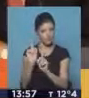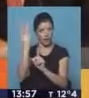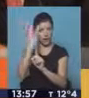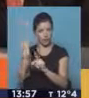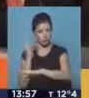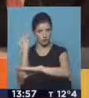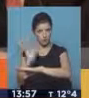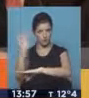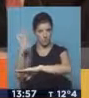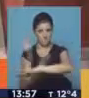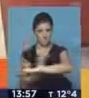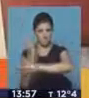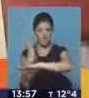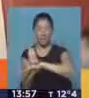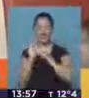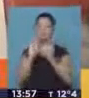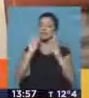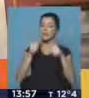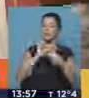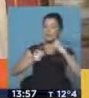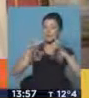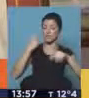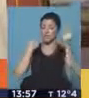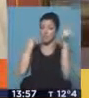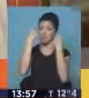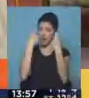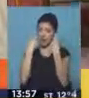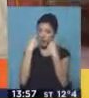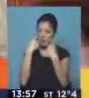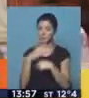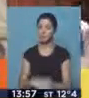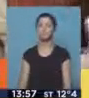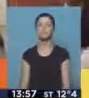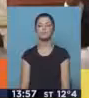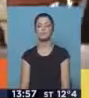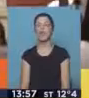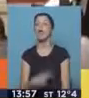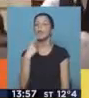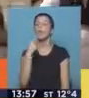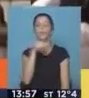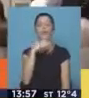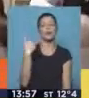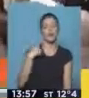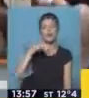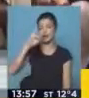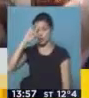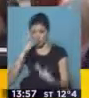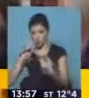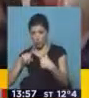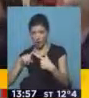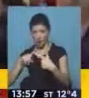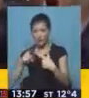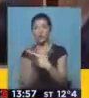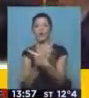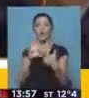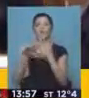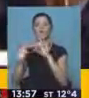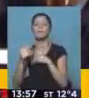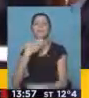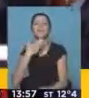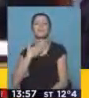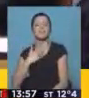Unidos excluye las incursiones en Irak, Siria y Afganistán. Mercosur, debate por